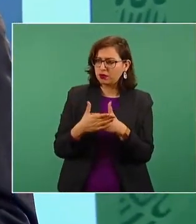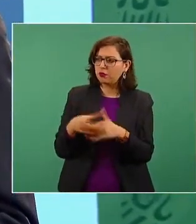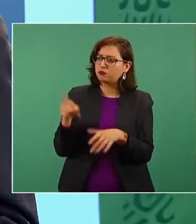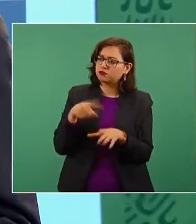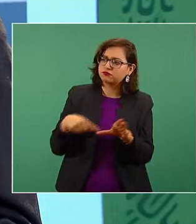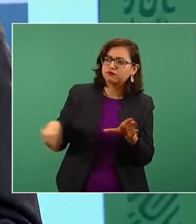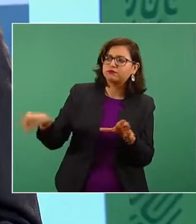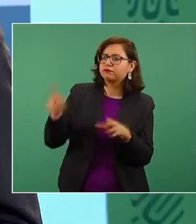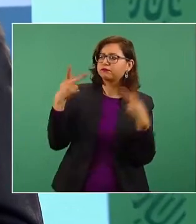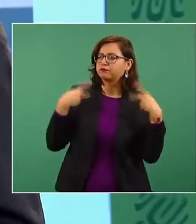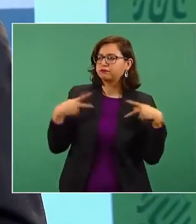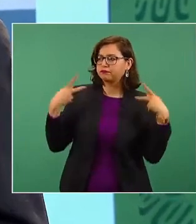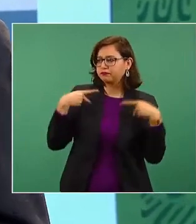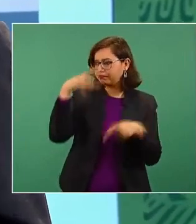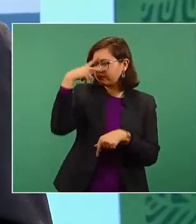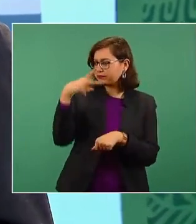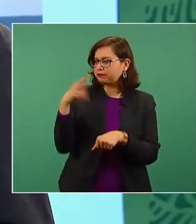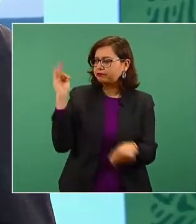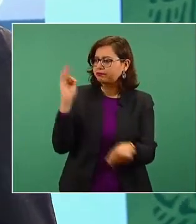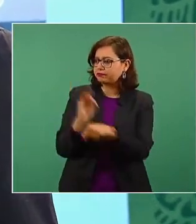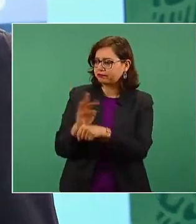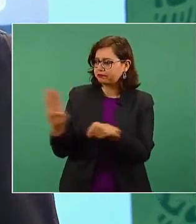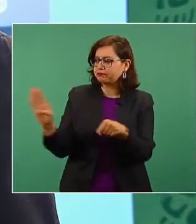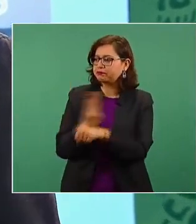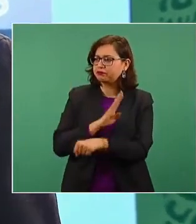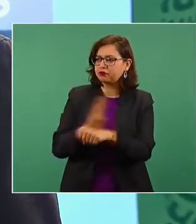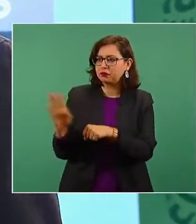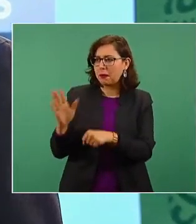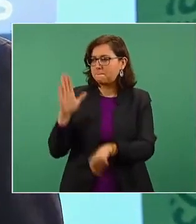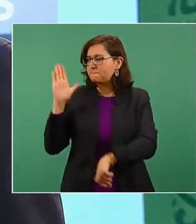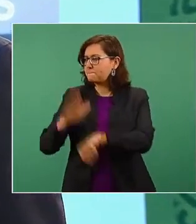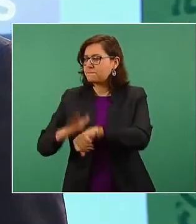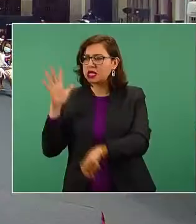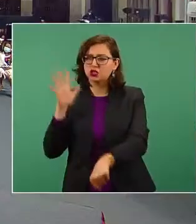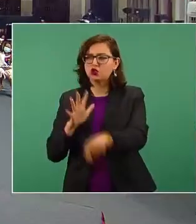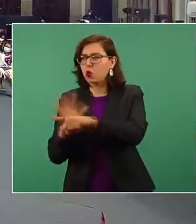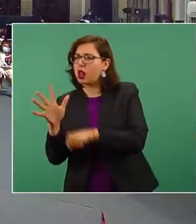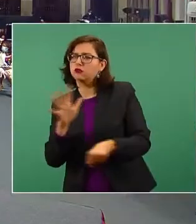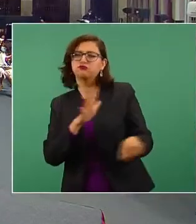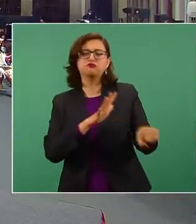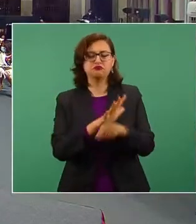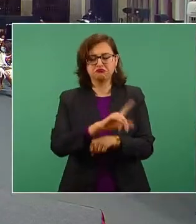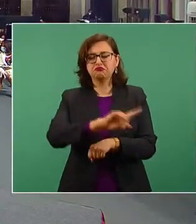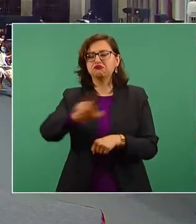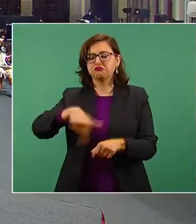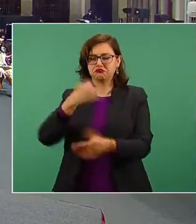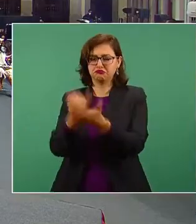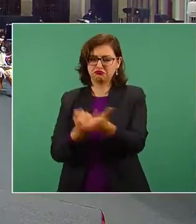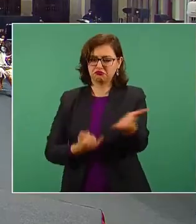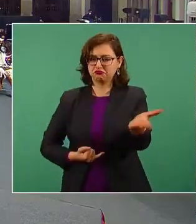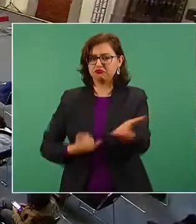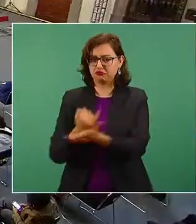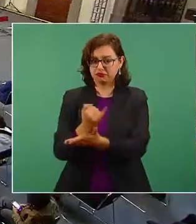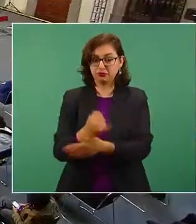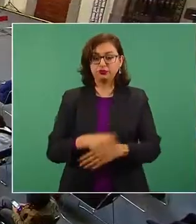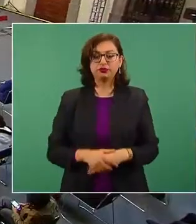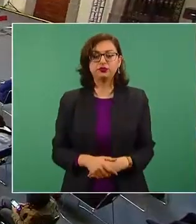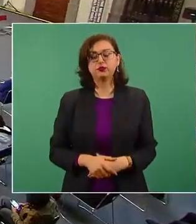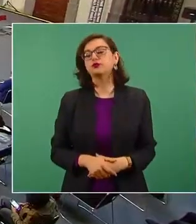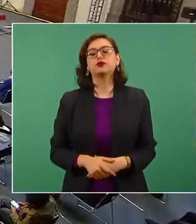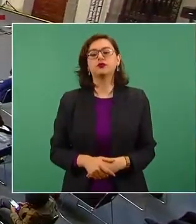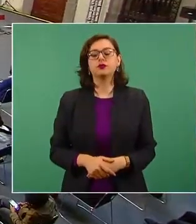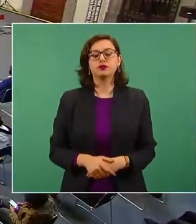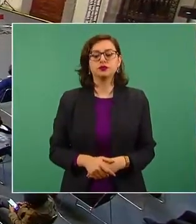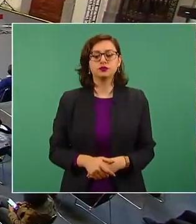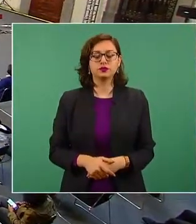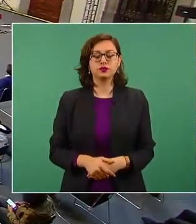a México y vamos a tomar decisiones. Presidente, esto que tiene que ver con el fentanilo, mucha gente, son decenas de miles